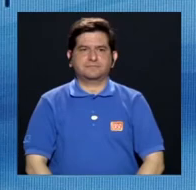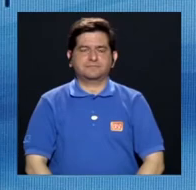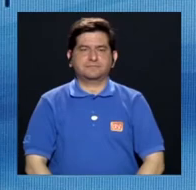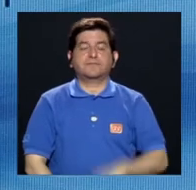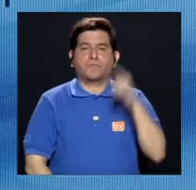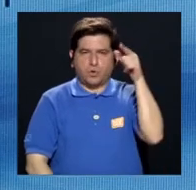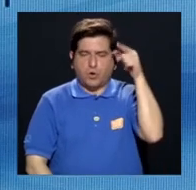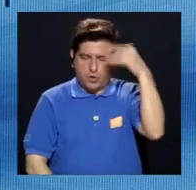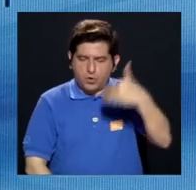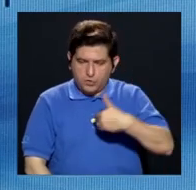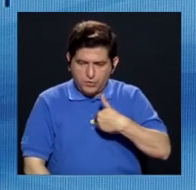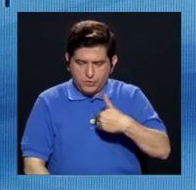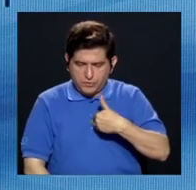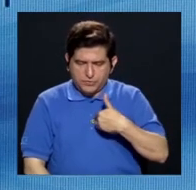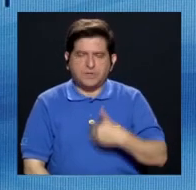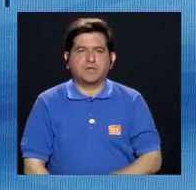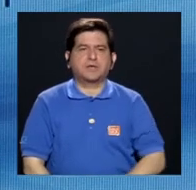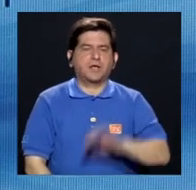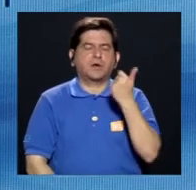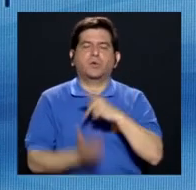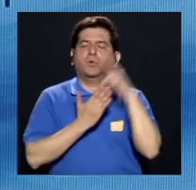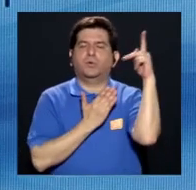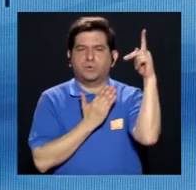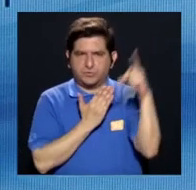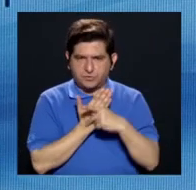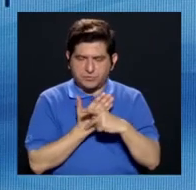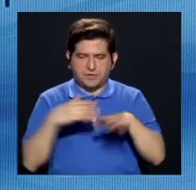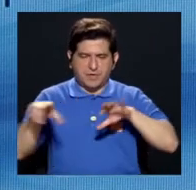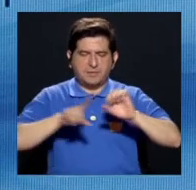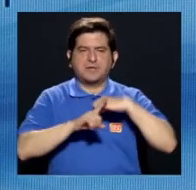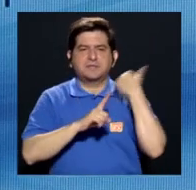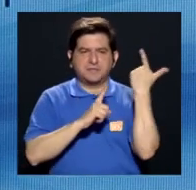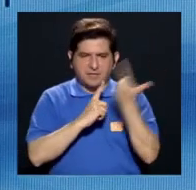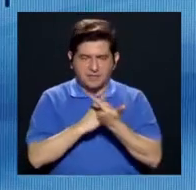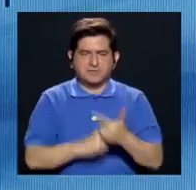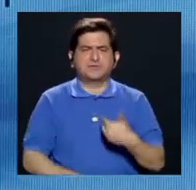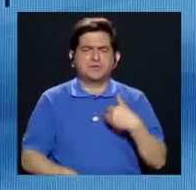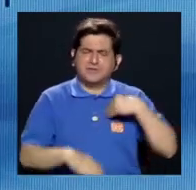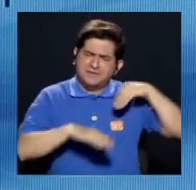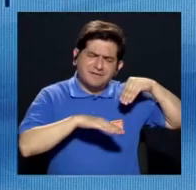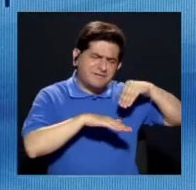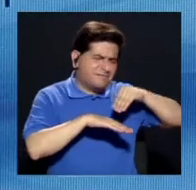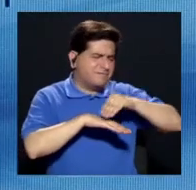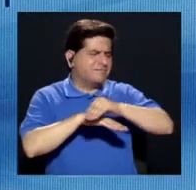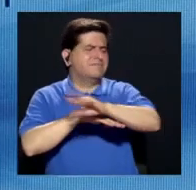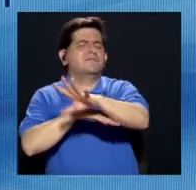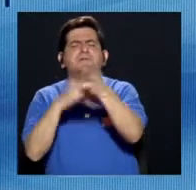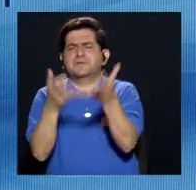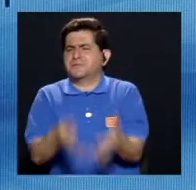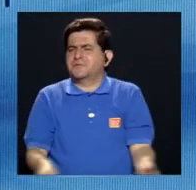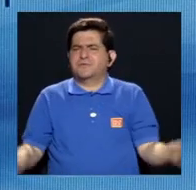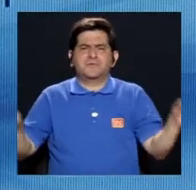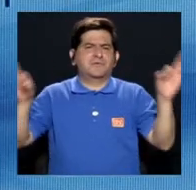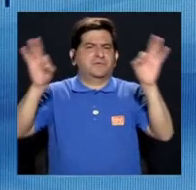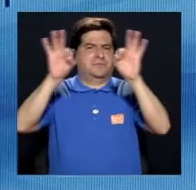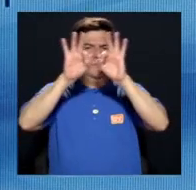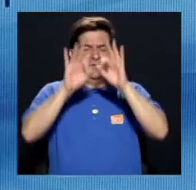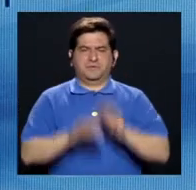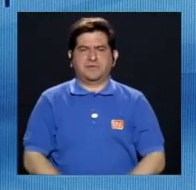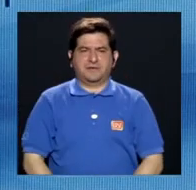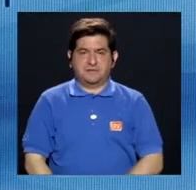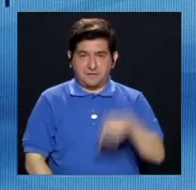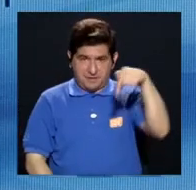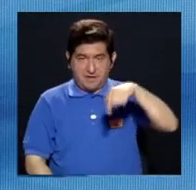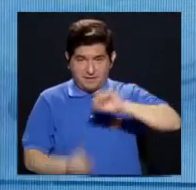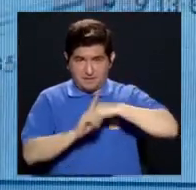Tenemos, por supuesto, otros programas de acción social que tienen una incidencia importantísima en